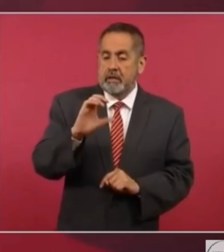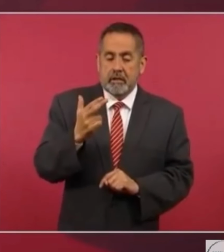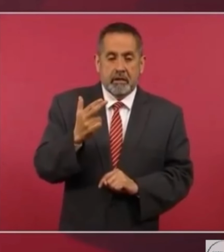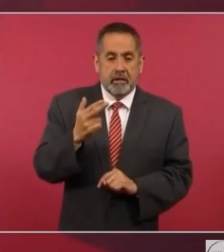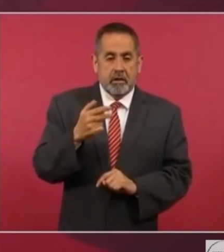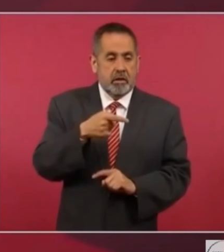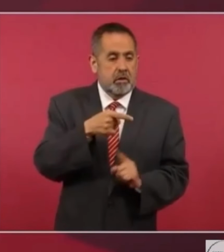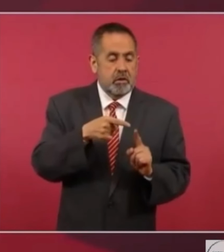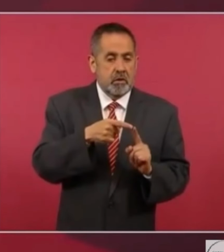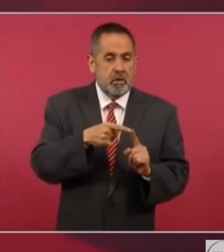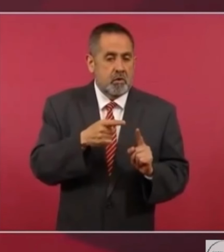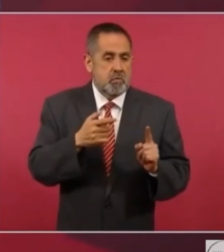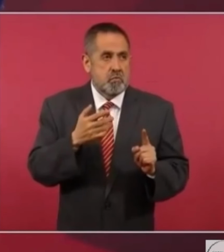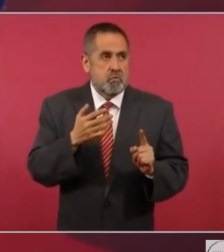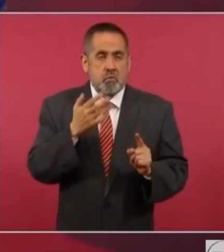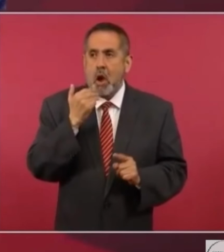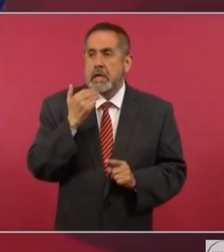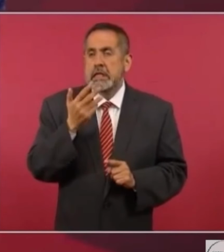no tiene